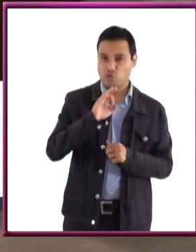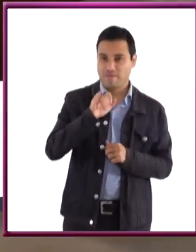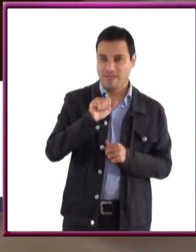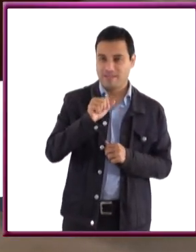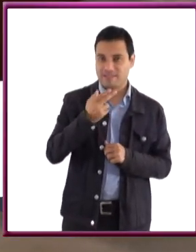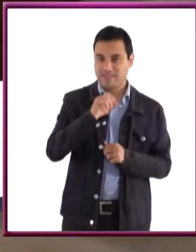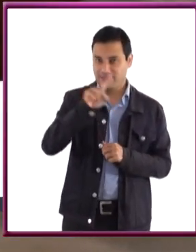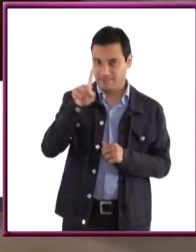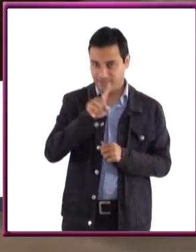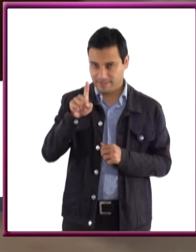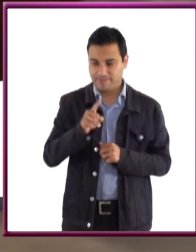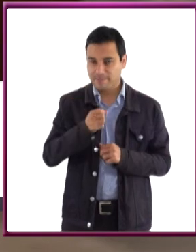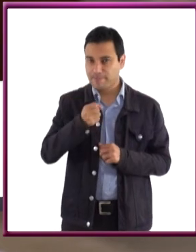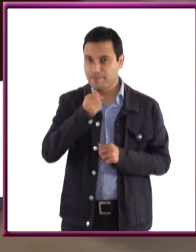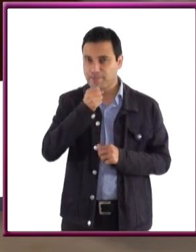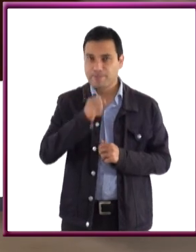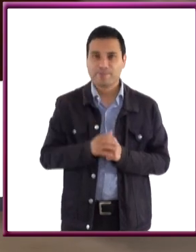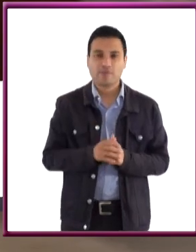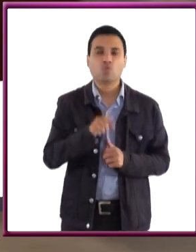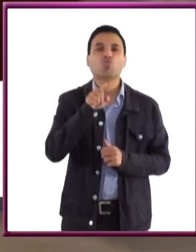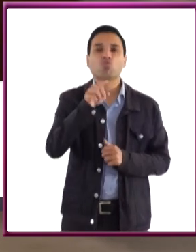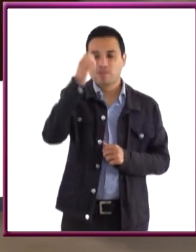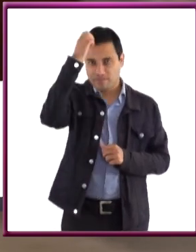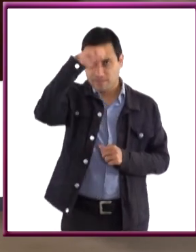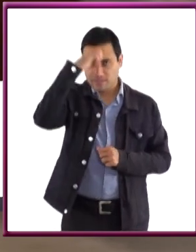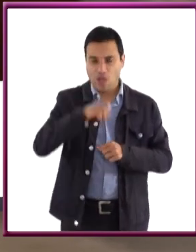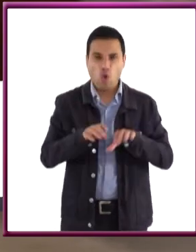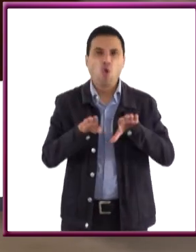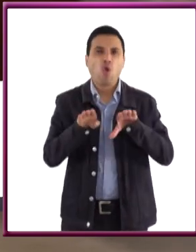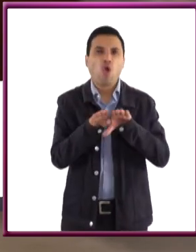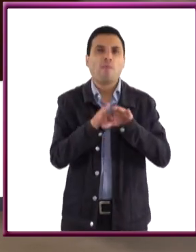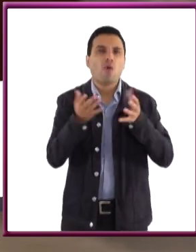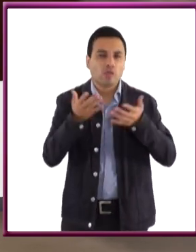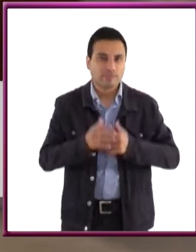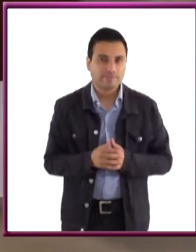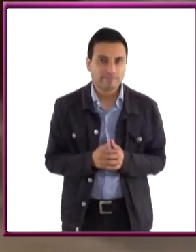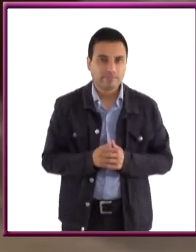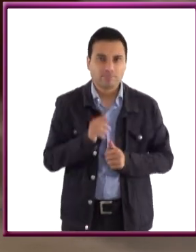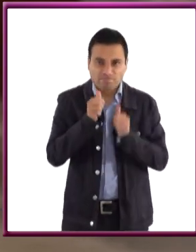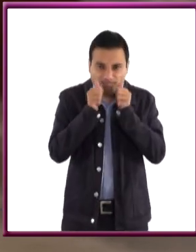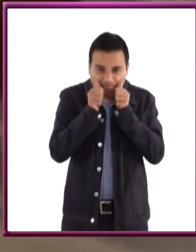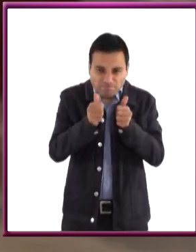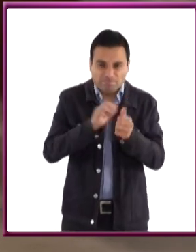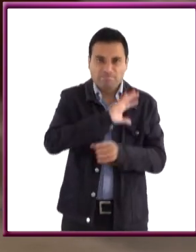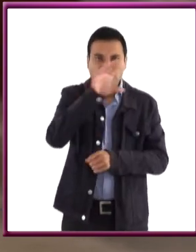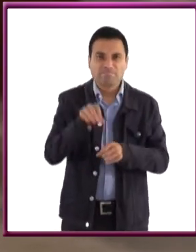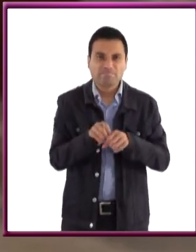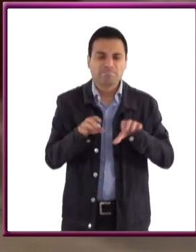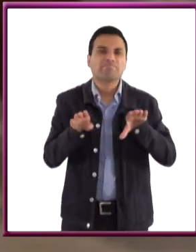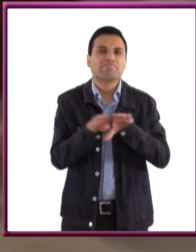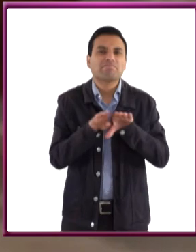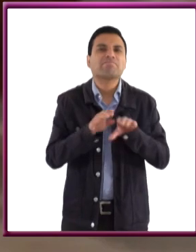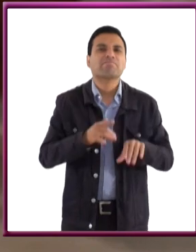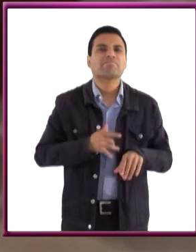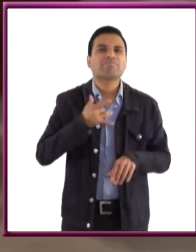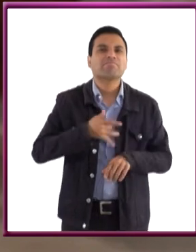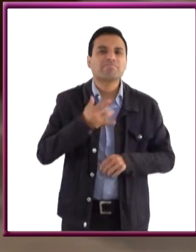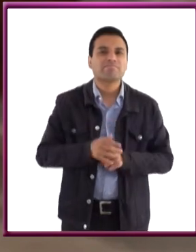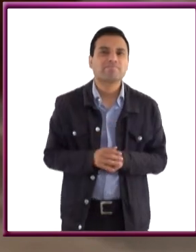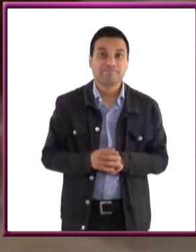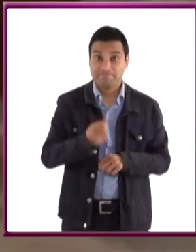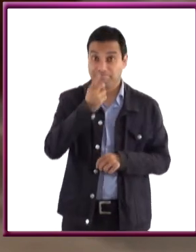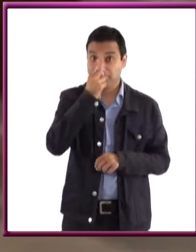Sofía Sánchez. Cuéntanos tu experiencia sobre la atención plena. ¿Qué sentiste al practicar estos